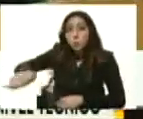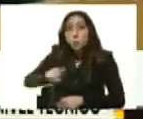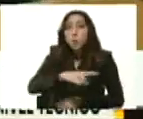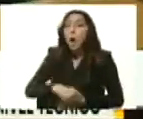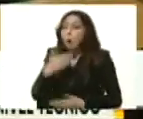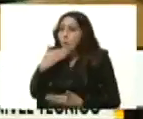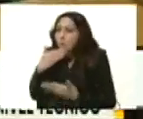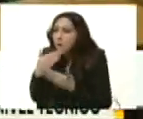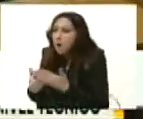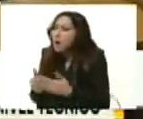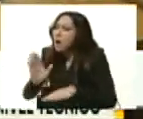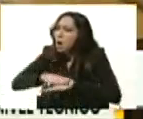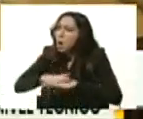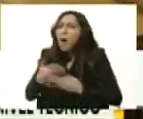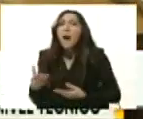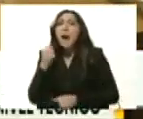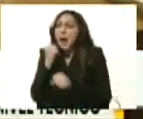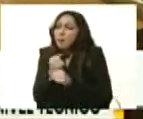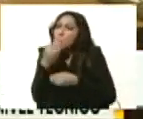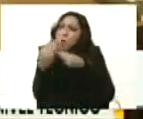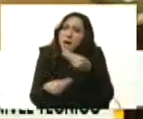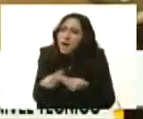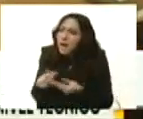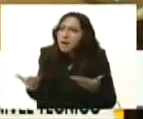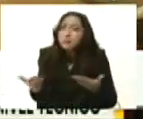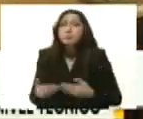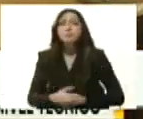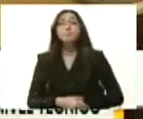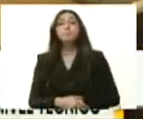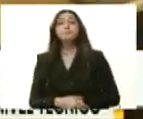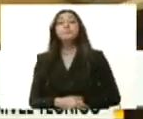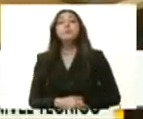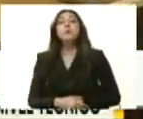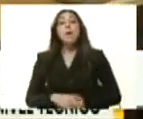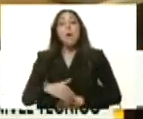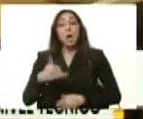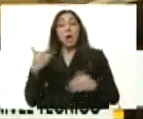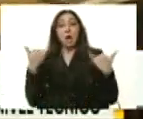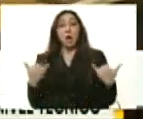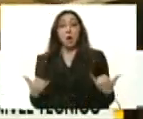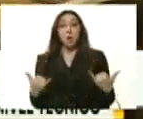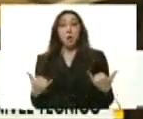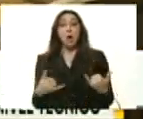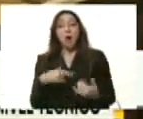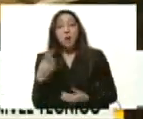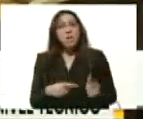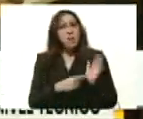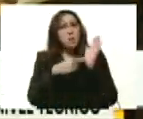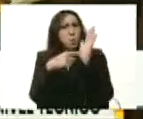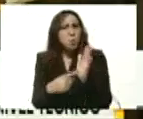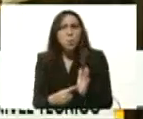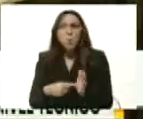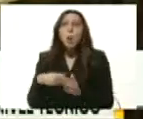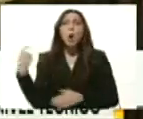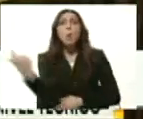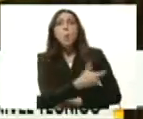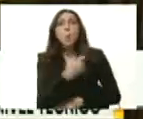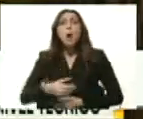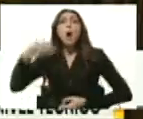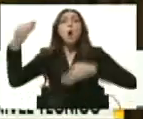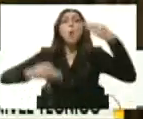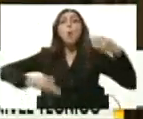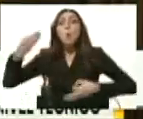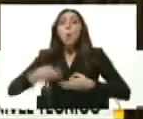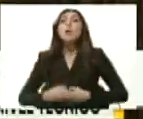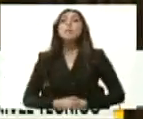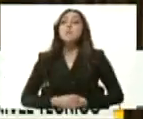les agradecemos por el trabajo realizado, que hoy nos dejan mayores elementos para encontrar justicia con un